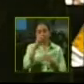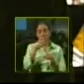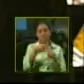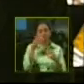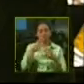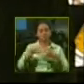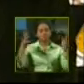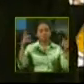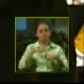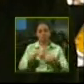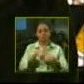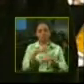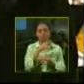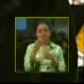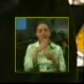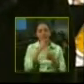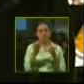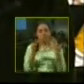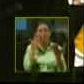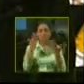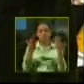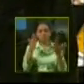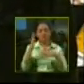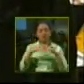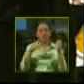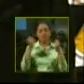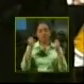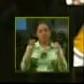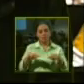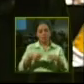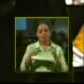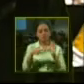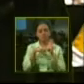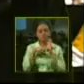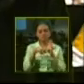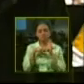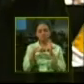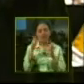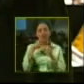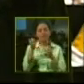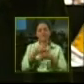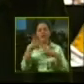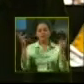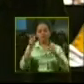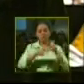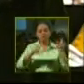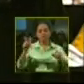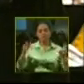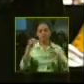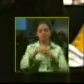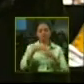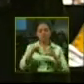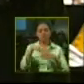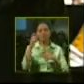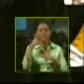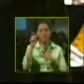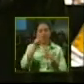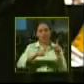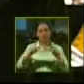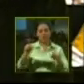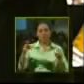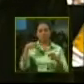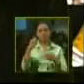tiempo y es justamente la posibilidad de que podamos empadronar a la mayor cantidad de ecuatorianos en el extranjero para que ellos a su